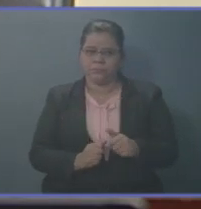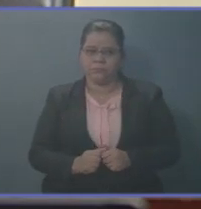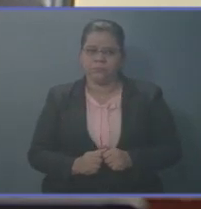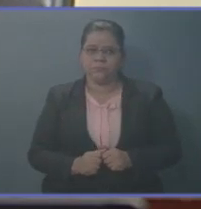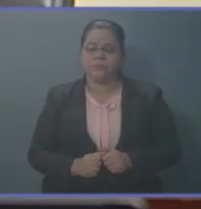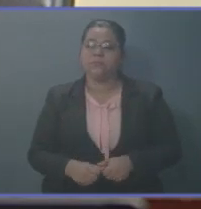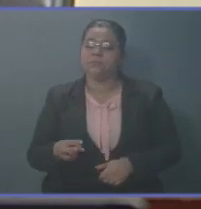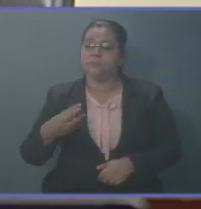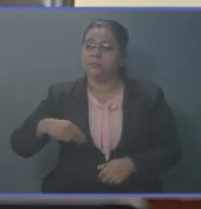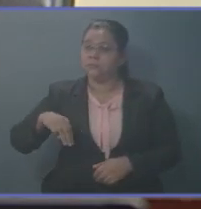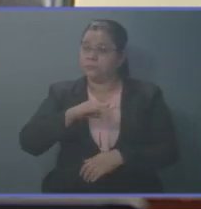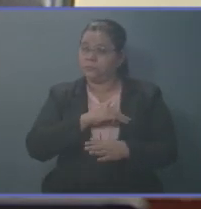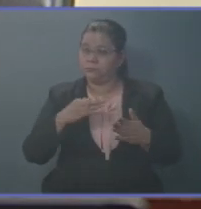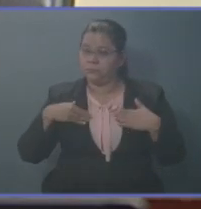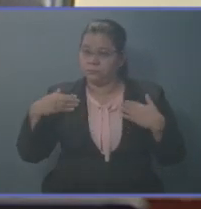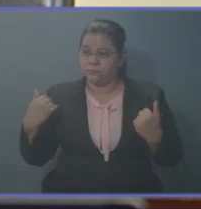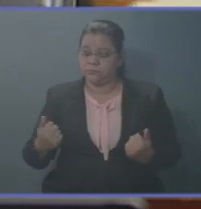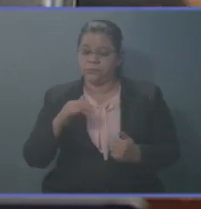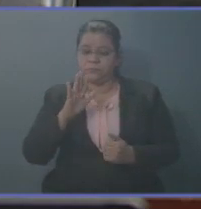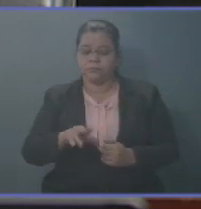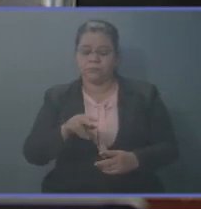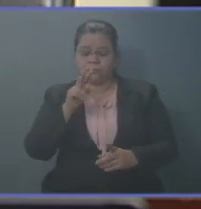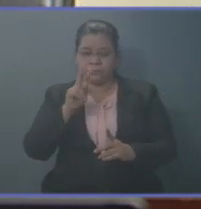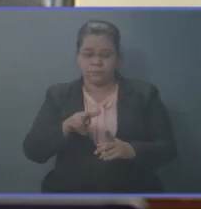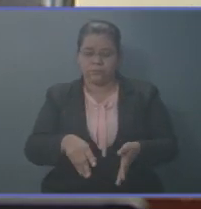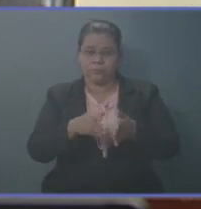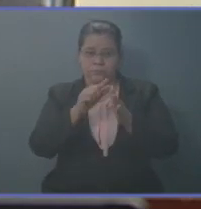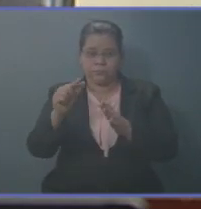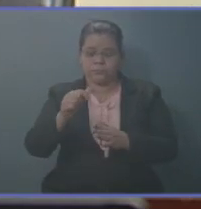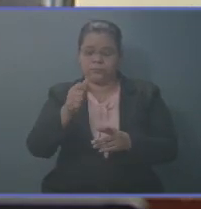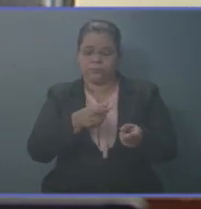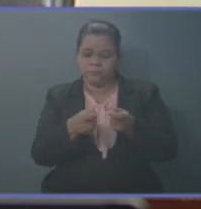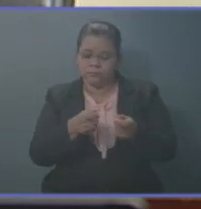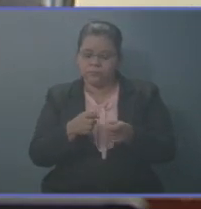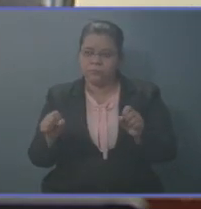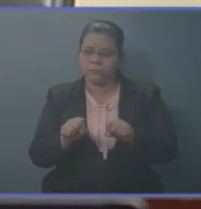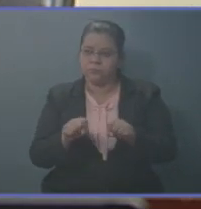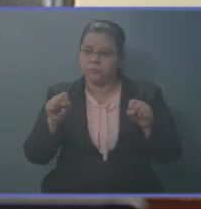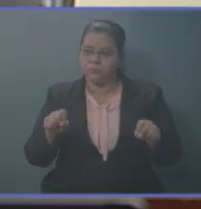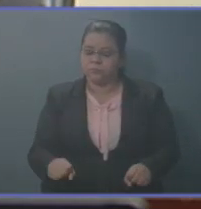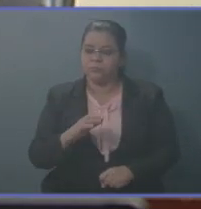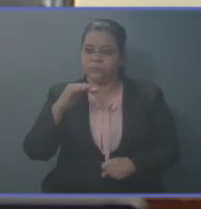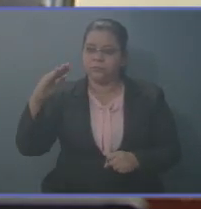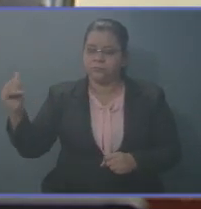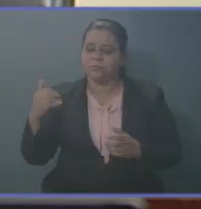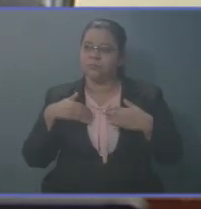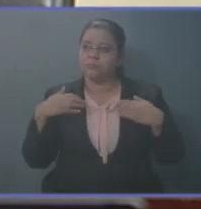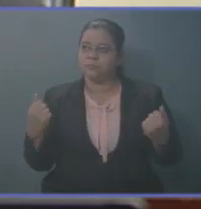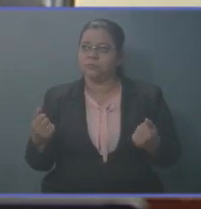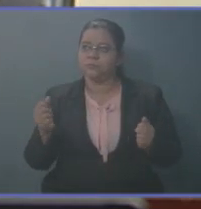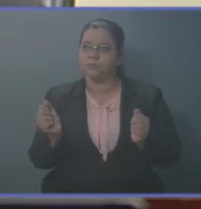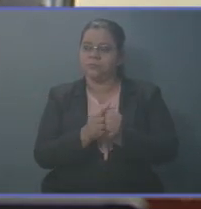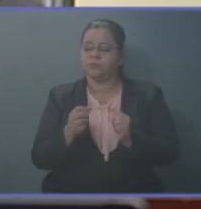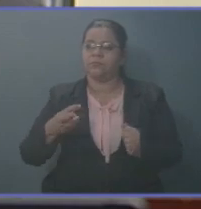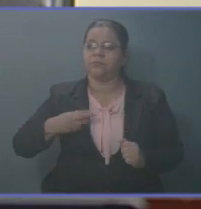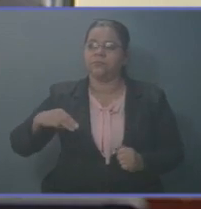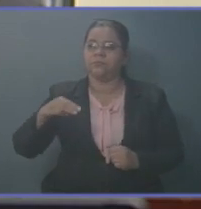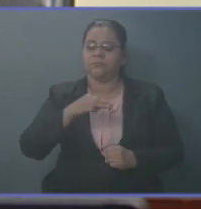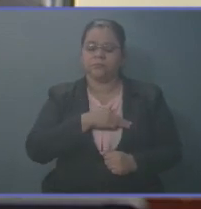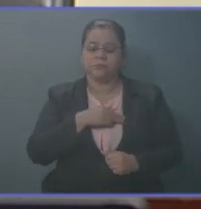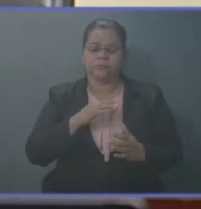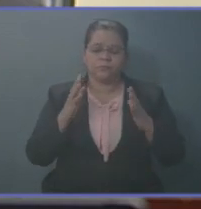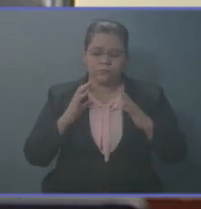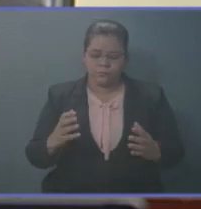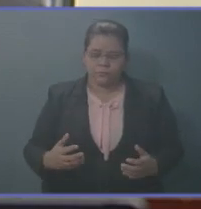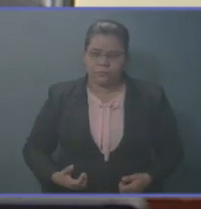El Ministerio de Salud, en su calidad de ente rector del Sistema Nacional Integrado de Salud, y el Ministro de Gobernación y Desarrollo